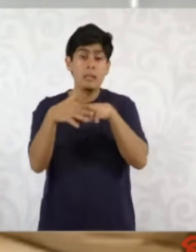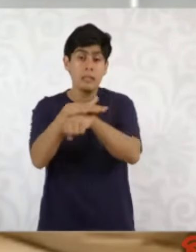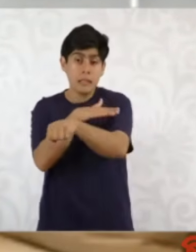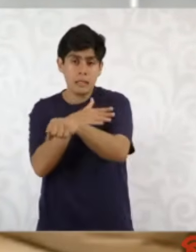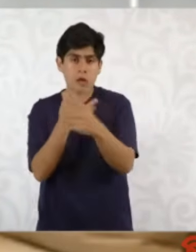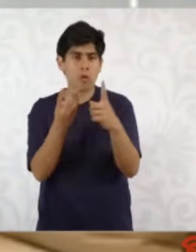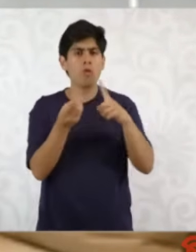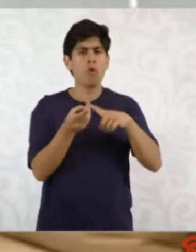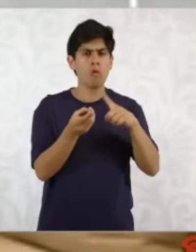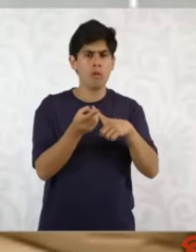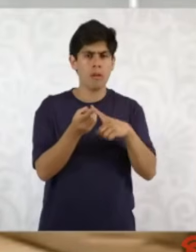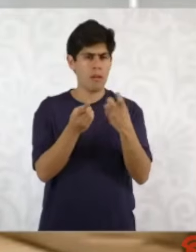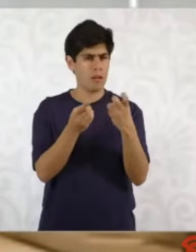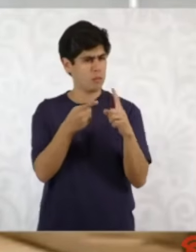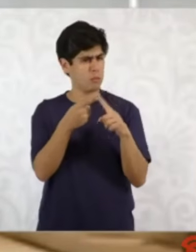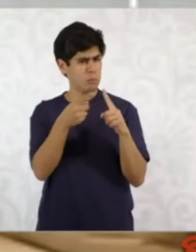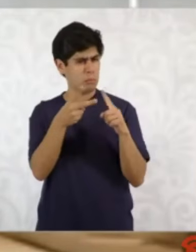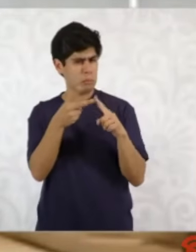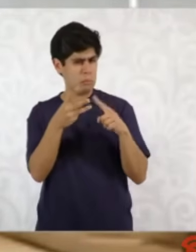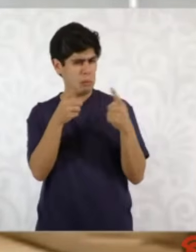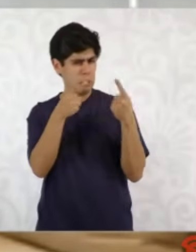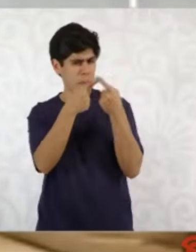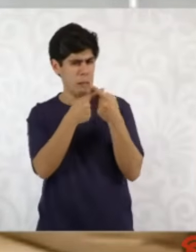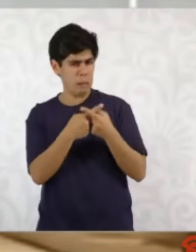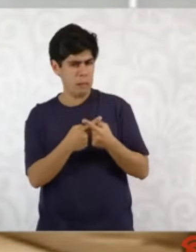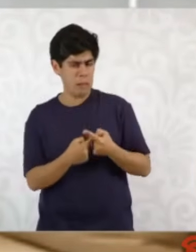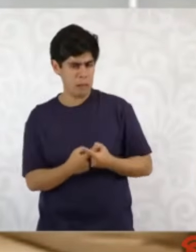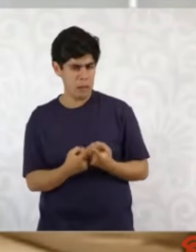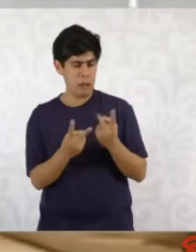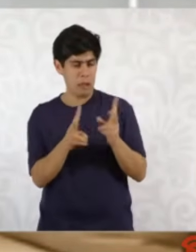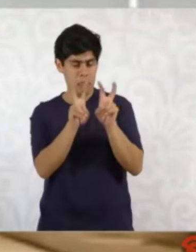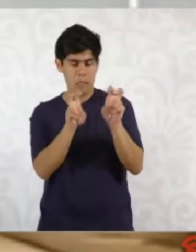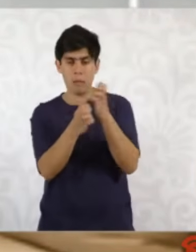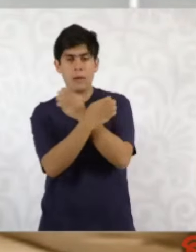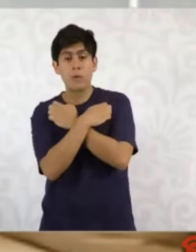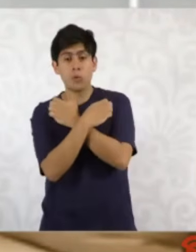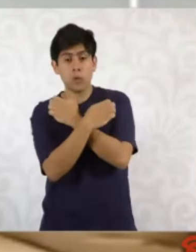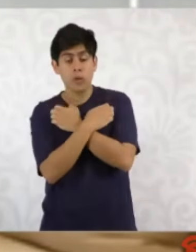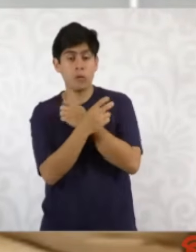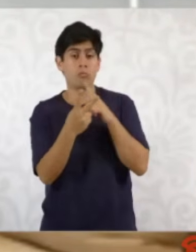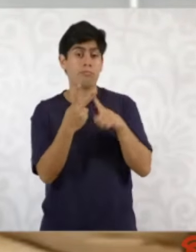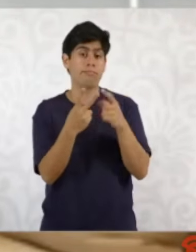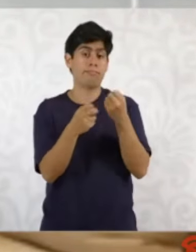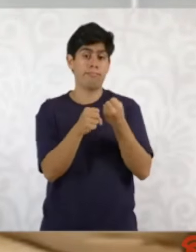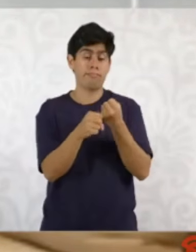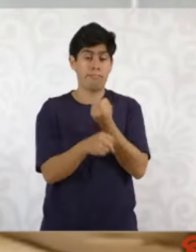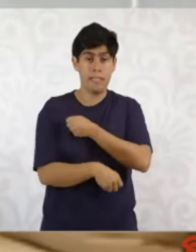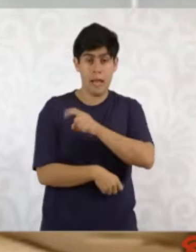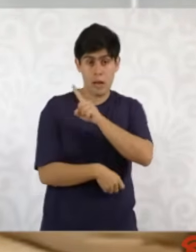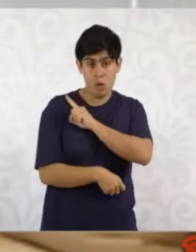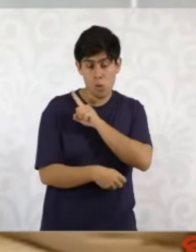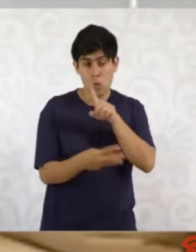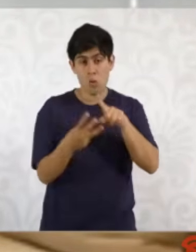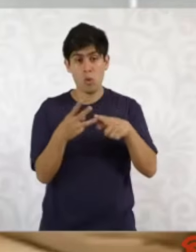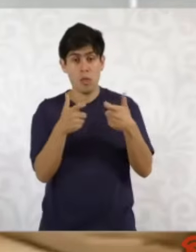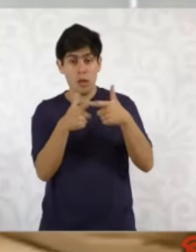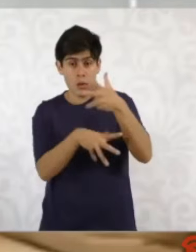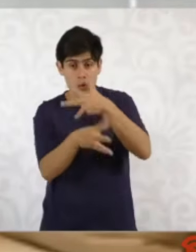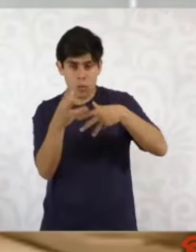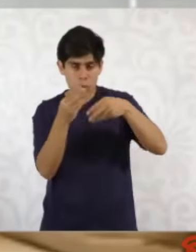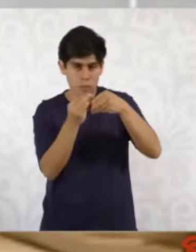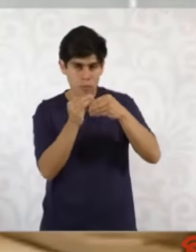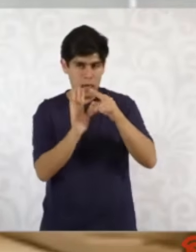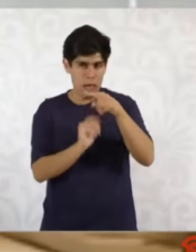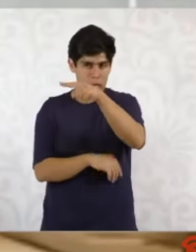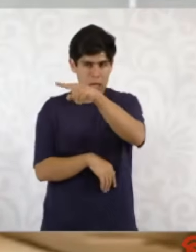montón de cosas en este país, en la educación, en la salud, en la economía. Ya se cansó este gobierno de estar escuchando